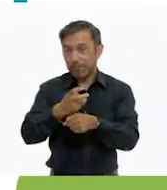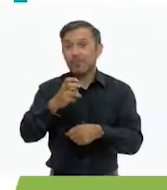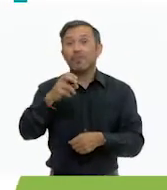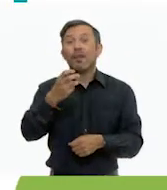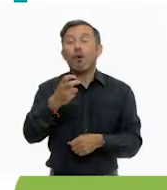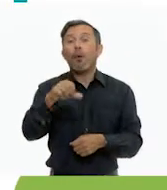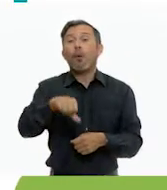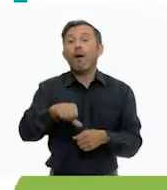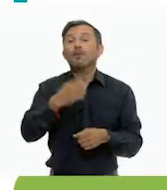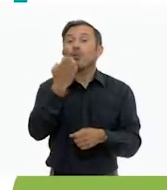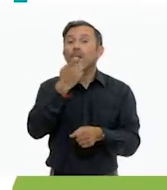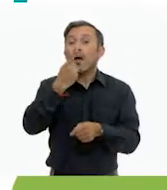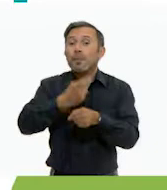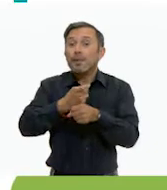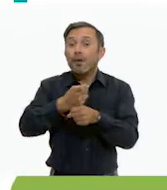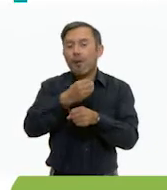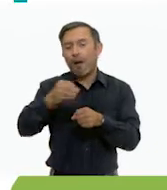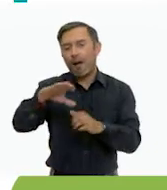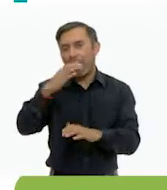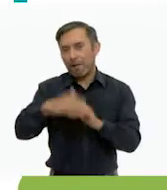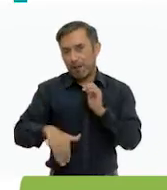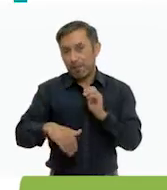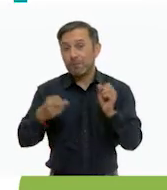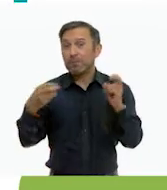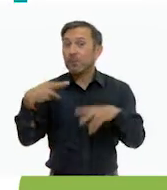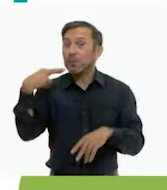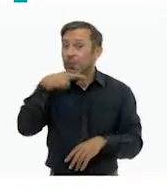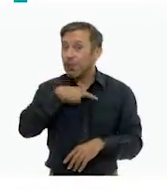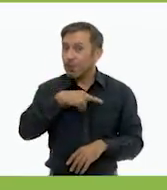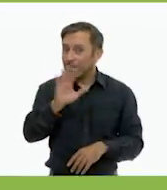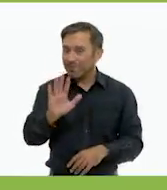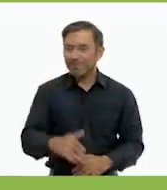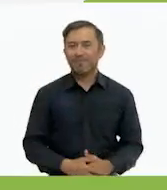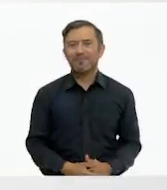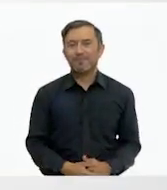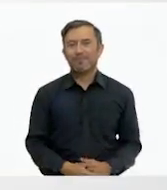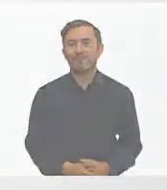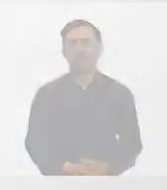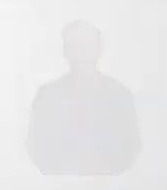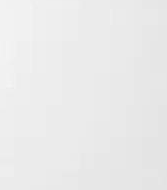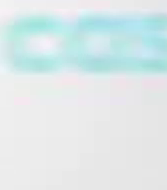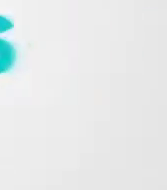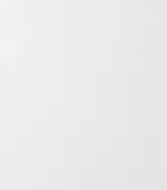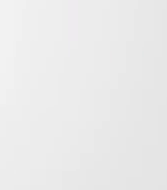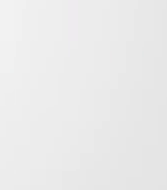el primer grado. Hasta muy pronto.